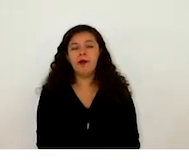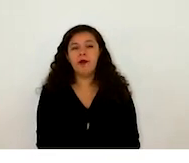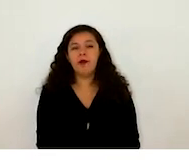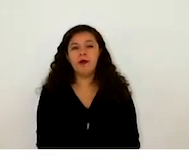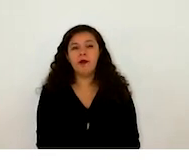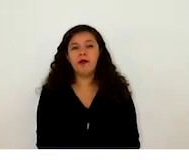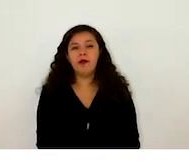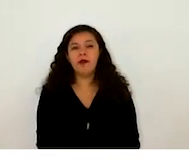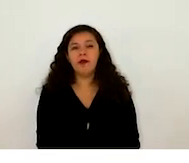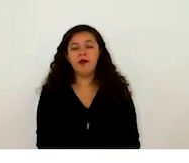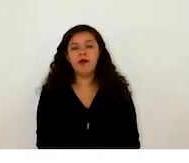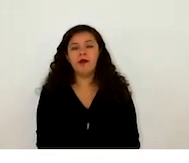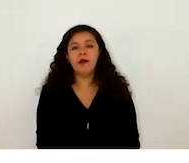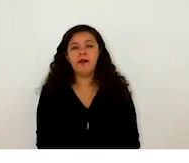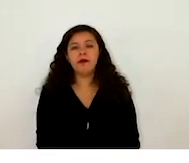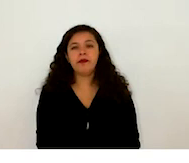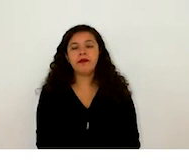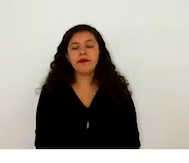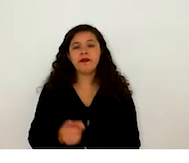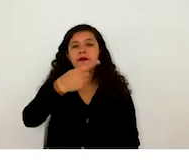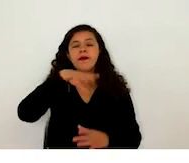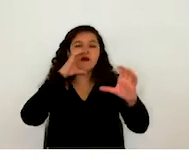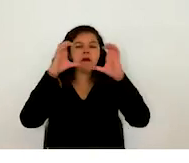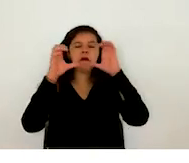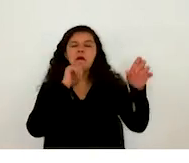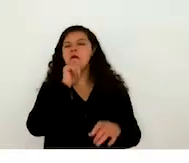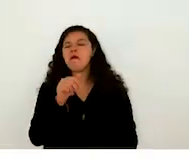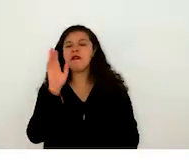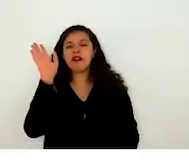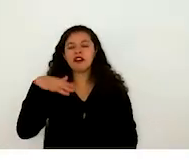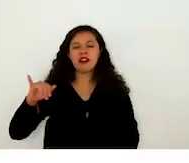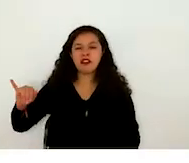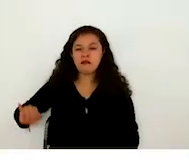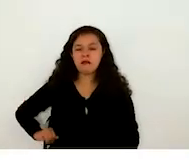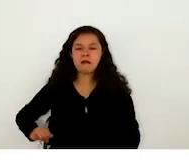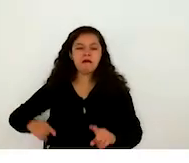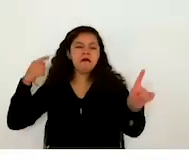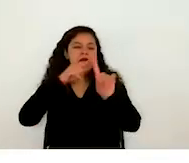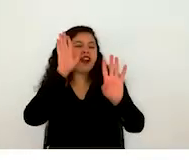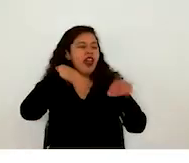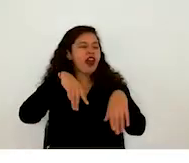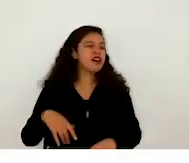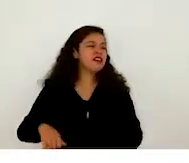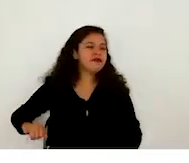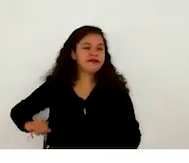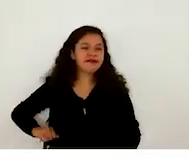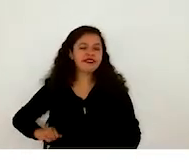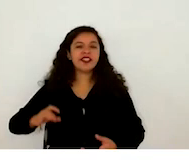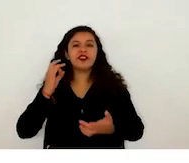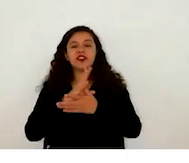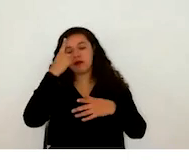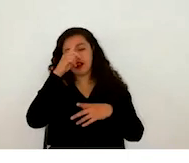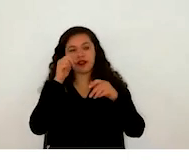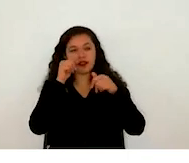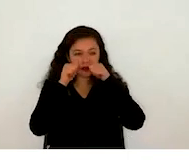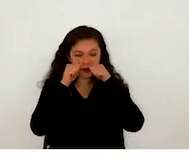pues tampoco sé ustedes ustedes les interesa comunicar no les interesa el objeto definitivamente ustedes están ahí para observar nada más no